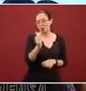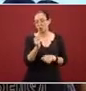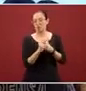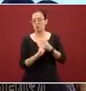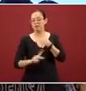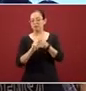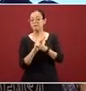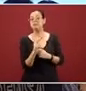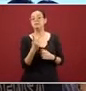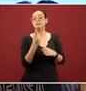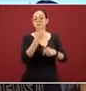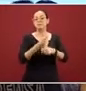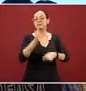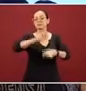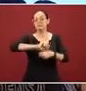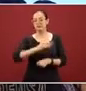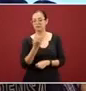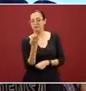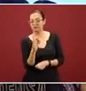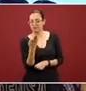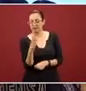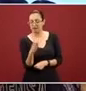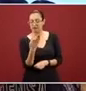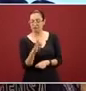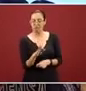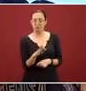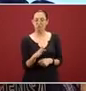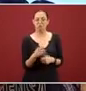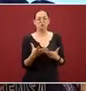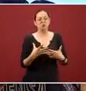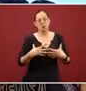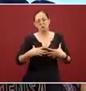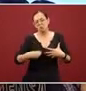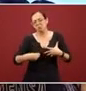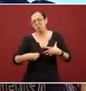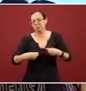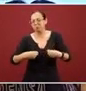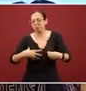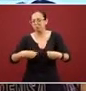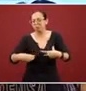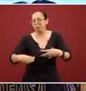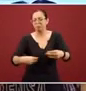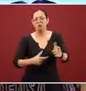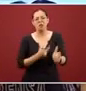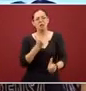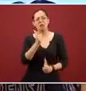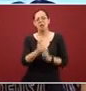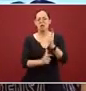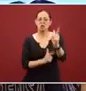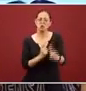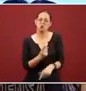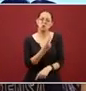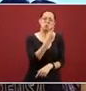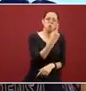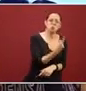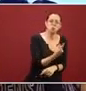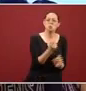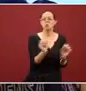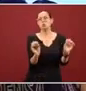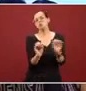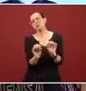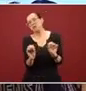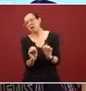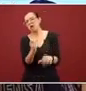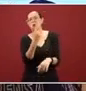primera semana de febrero. Y aquí estuvieron con una transmisión lenta. Un caso, no casos, ninguno,